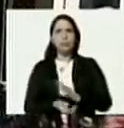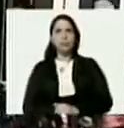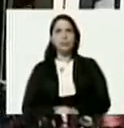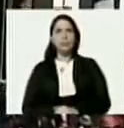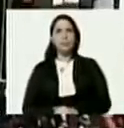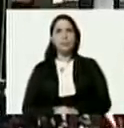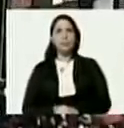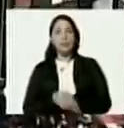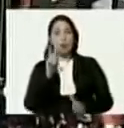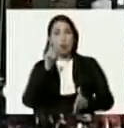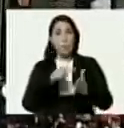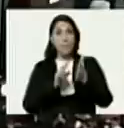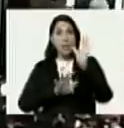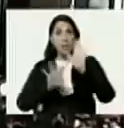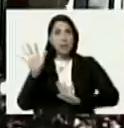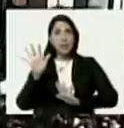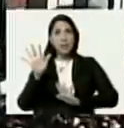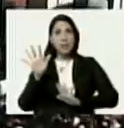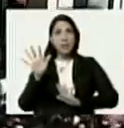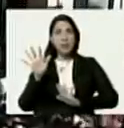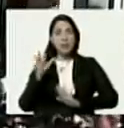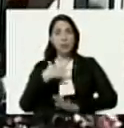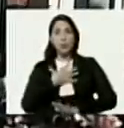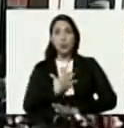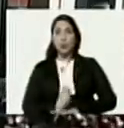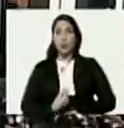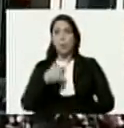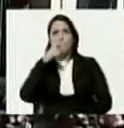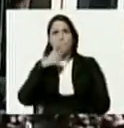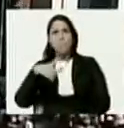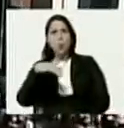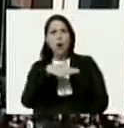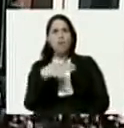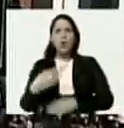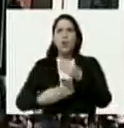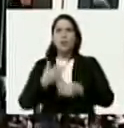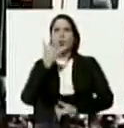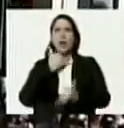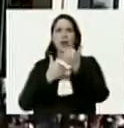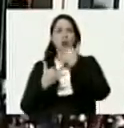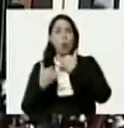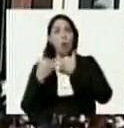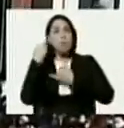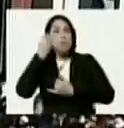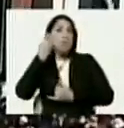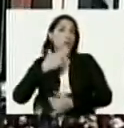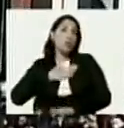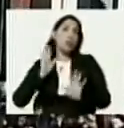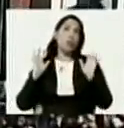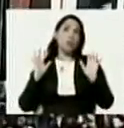En el 2015, lamentablemente, el pueblo cometió un error, creo yo.